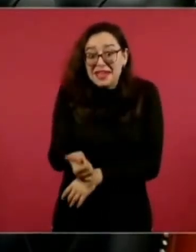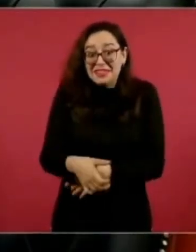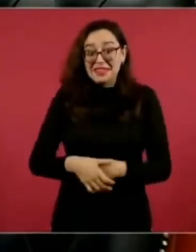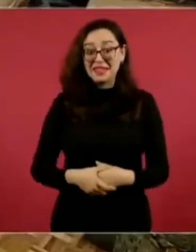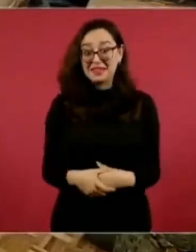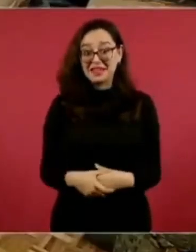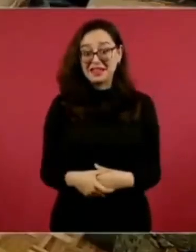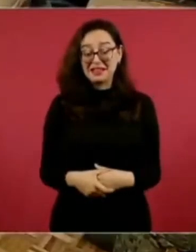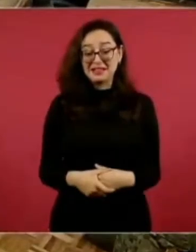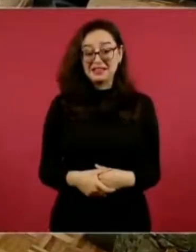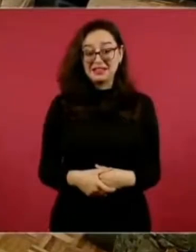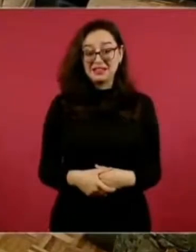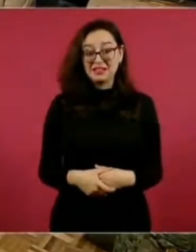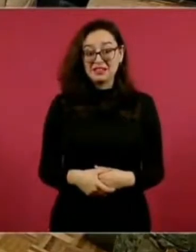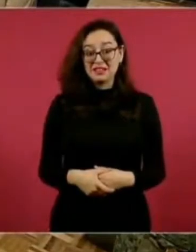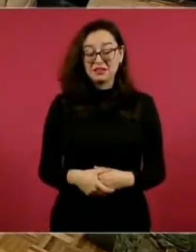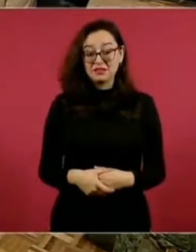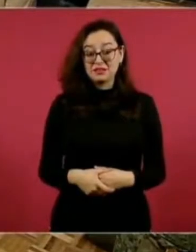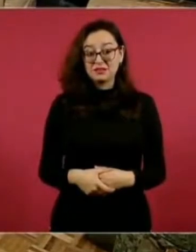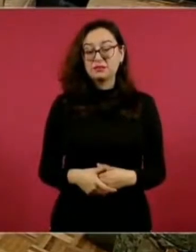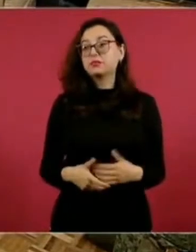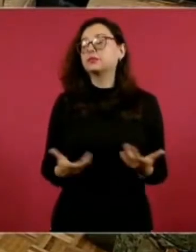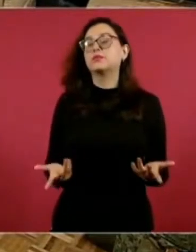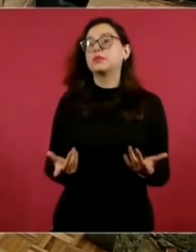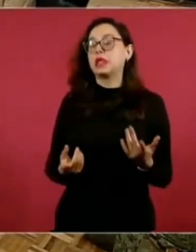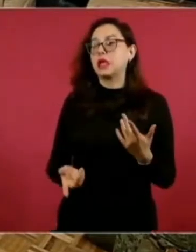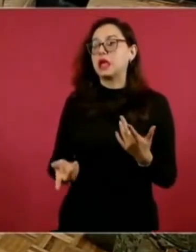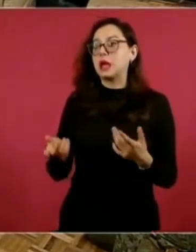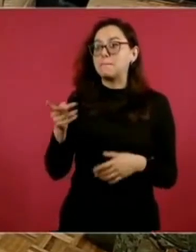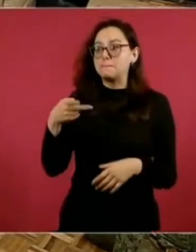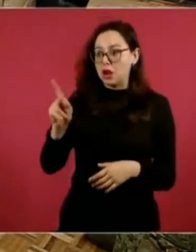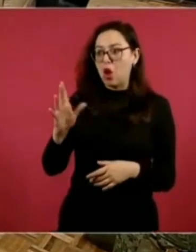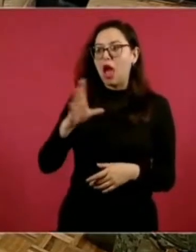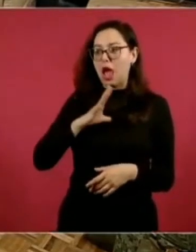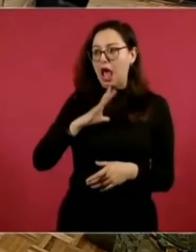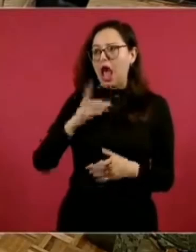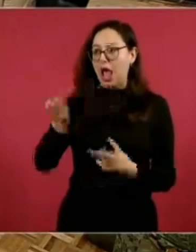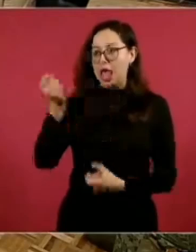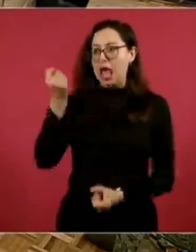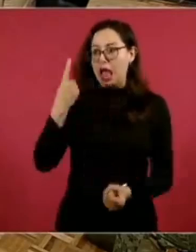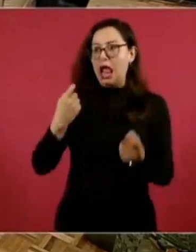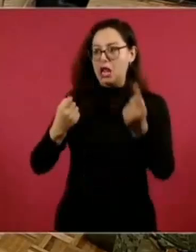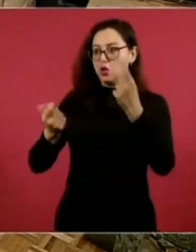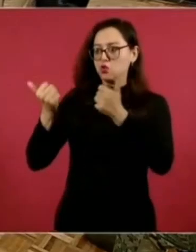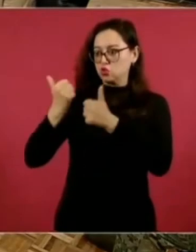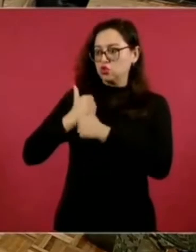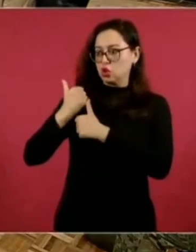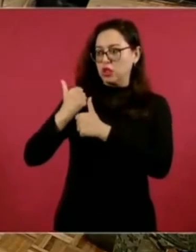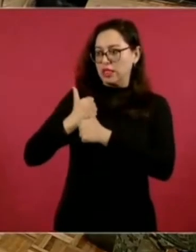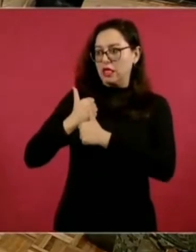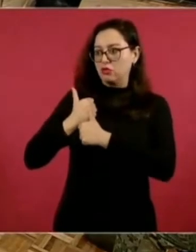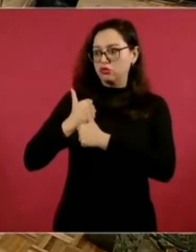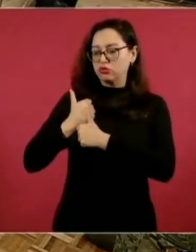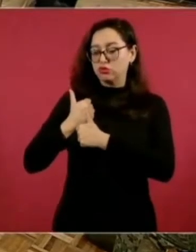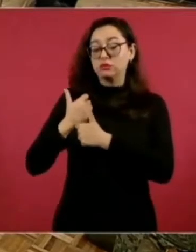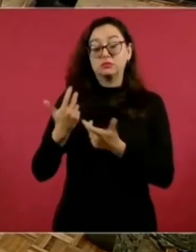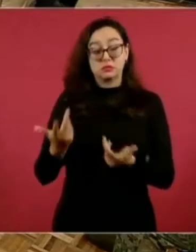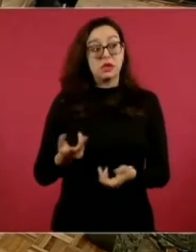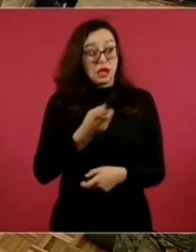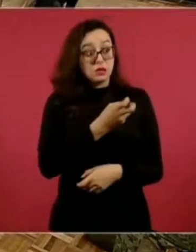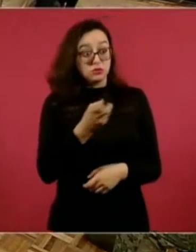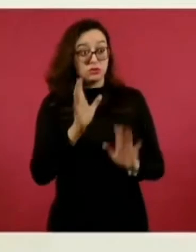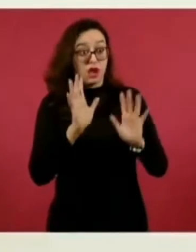Solo fueron algunos elementos, presidente, los que están señalados ante las autoridades correspondientes. Los que están señalados están en la